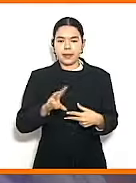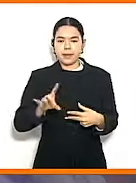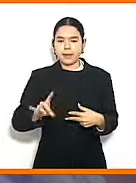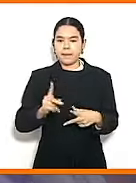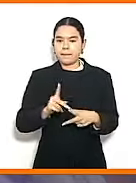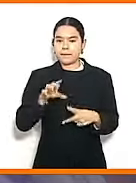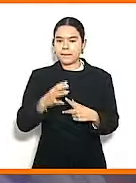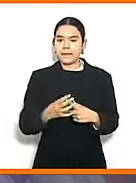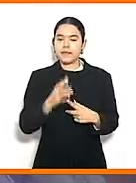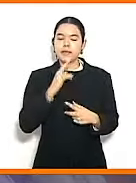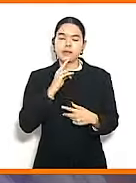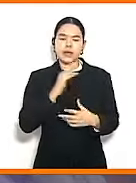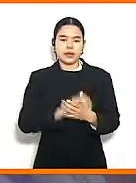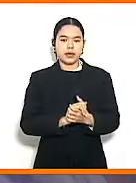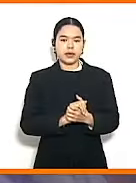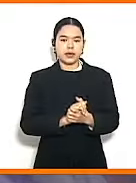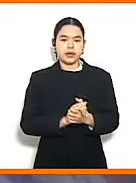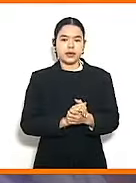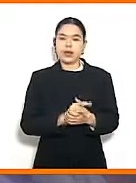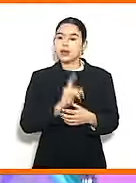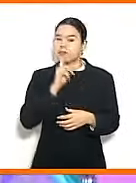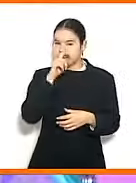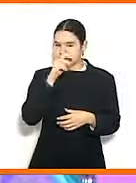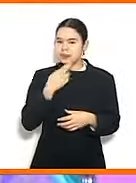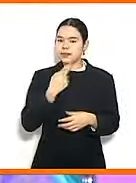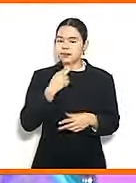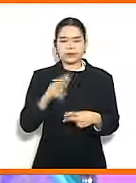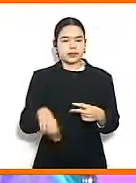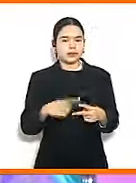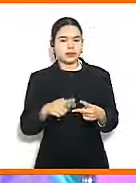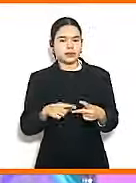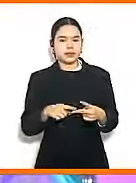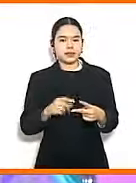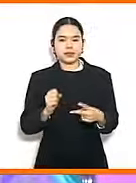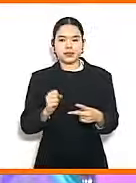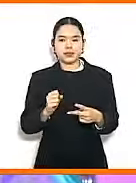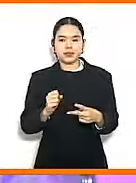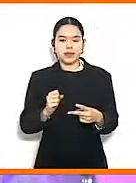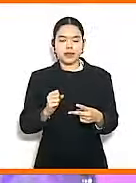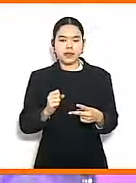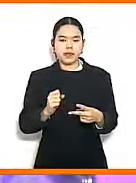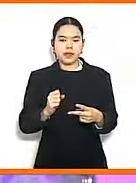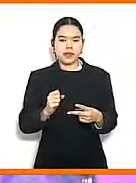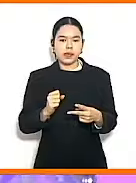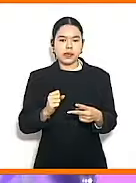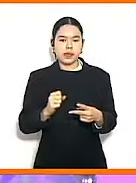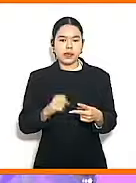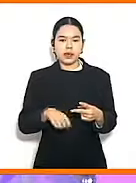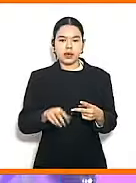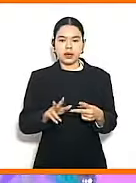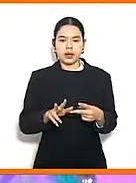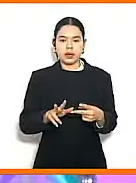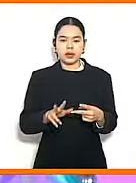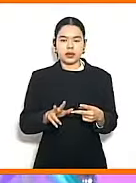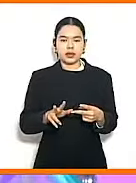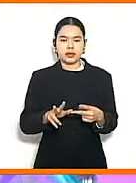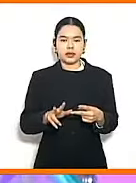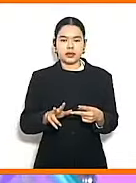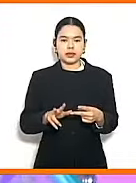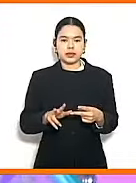28 con su catrachada Guara. En la segunda posición, el primer dígito es 3. Segundo